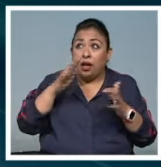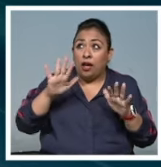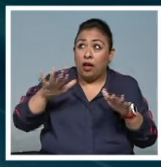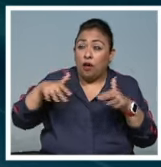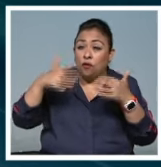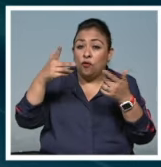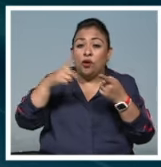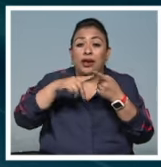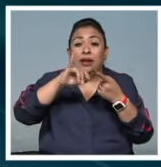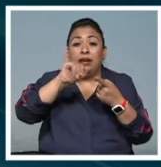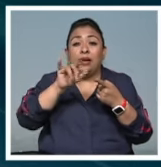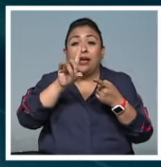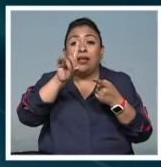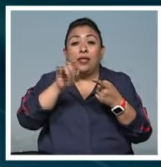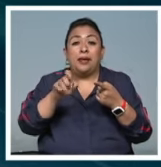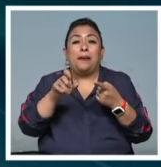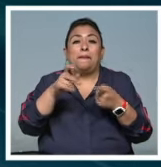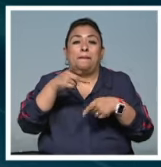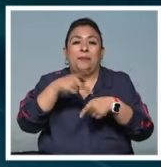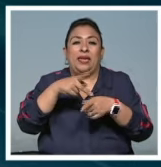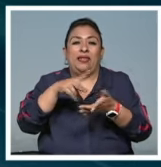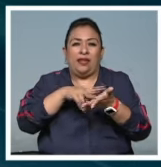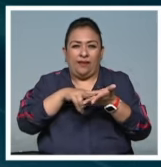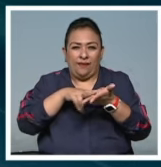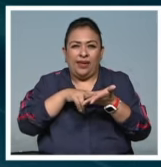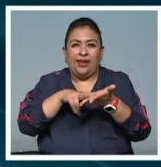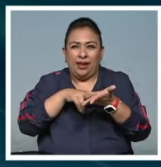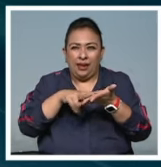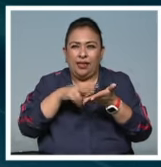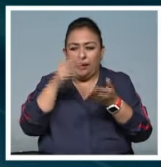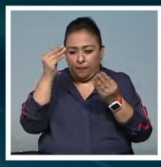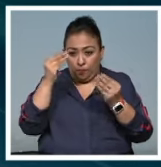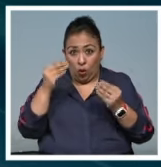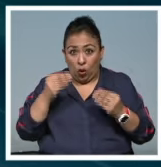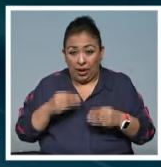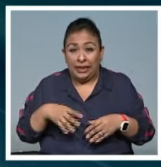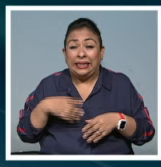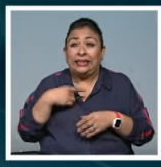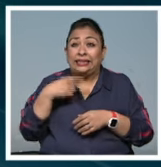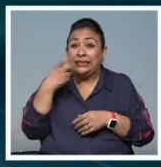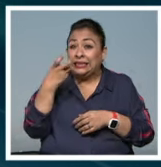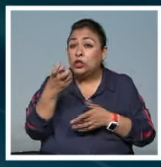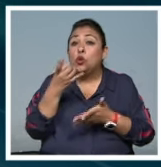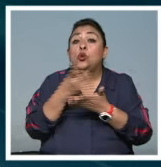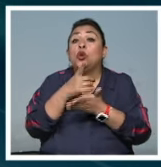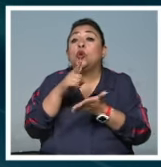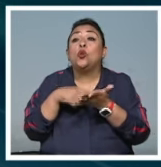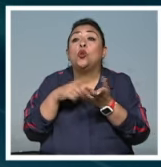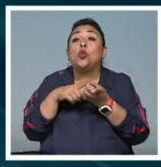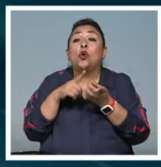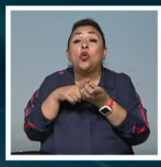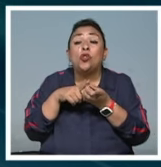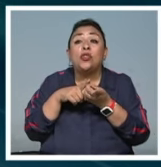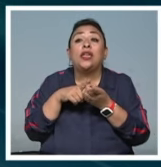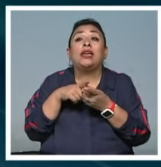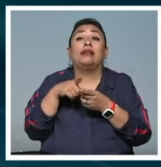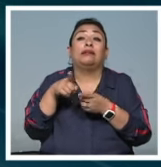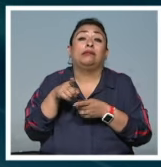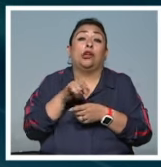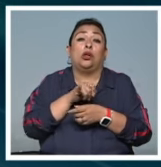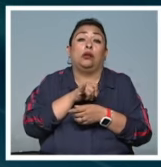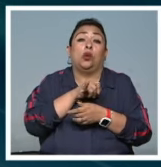El jade, que es la piedra verde con la cual se realizó su ajuar, este solo se encontraba en yacimientos que